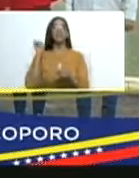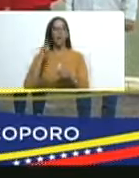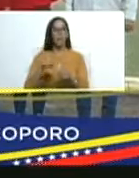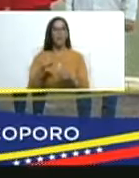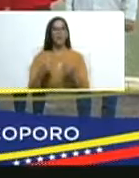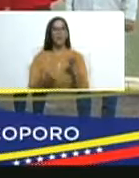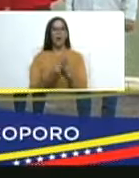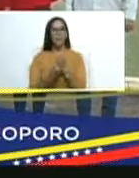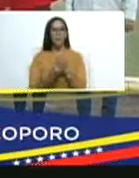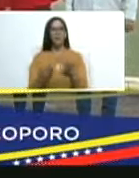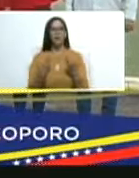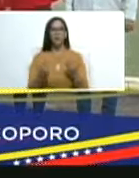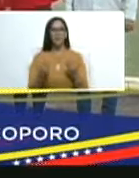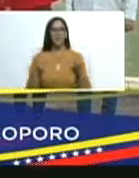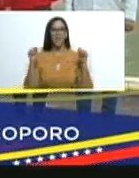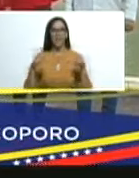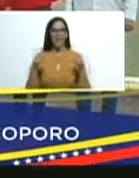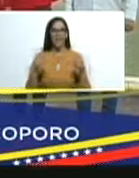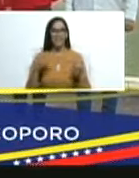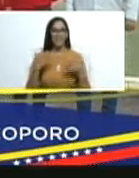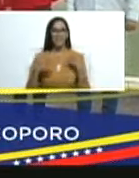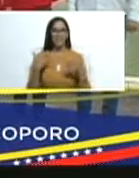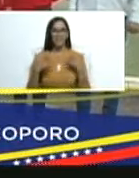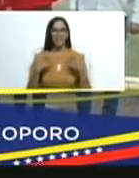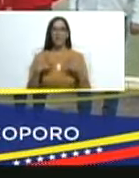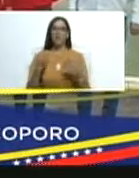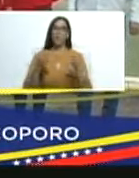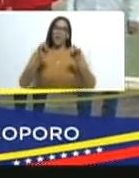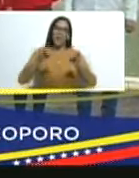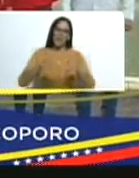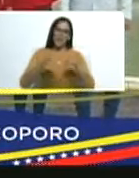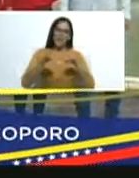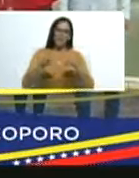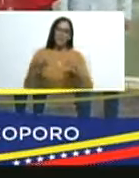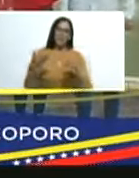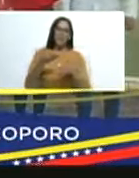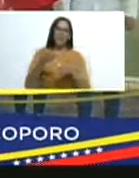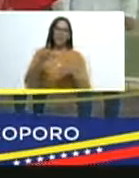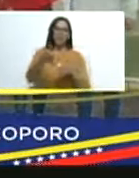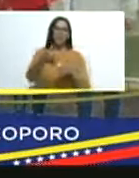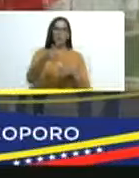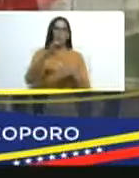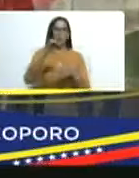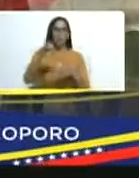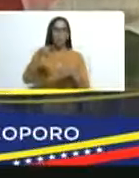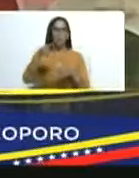ha apoyado en este evento como es la siembra del coporo.